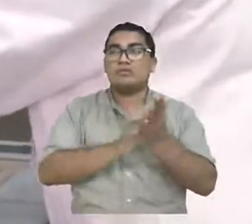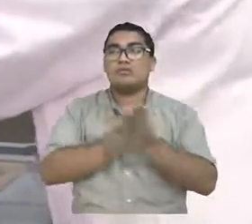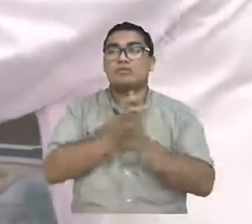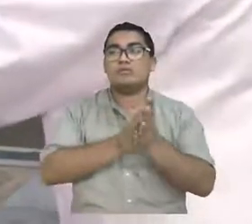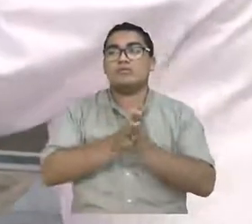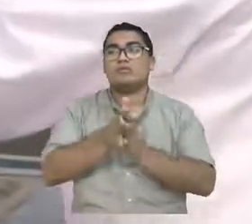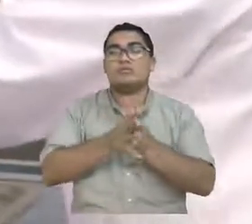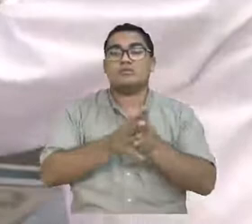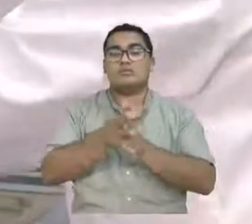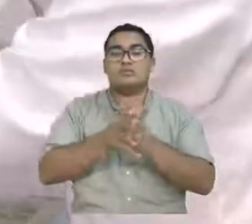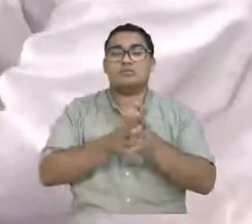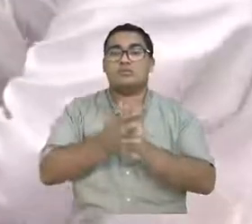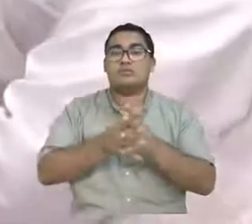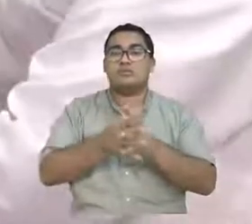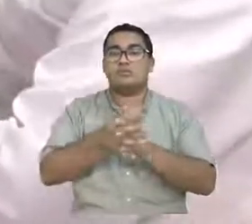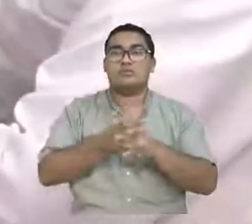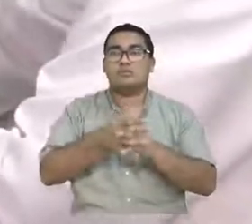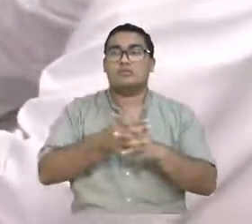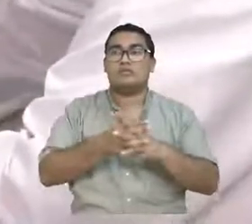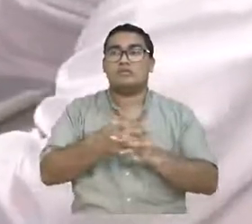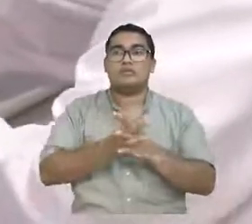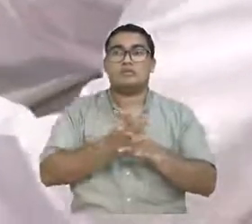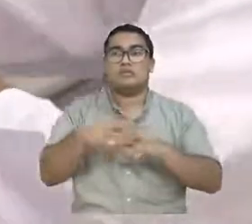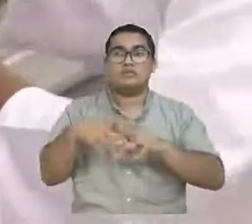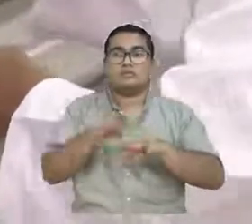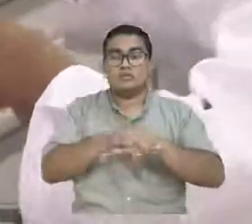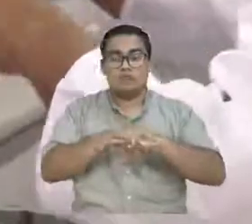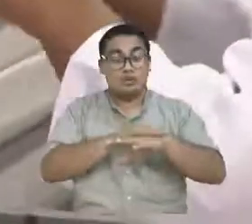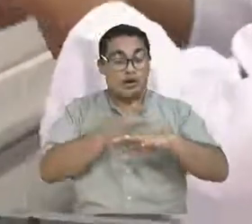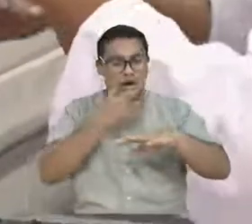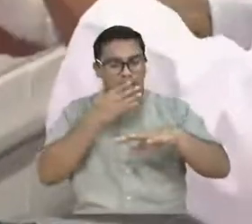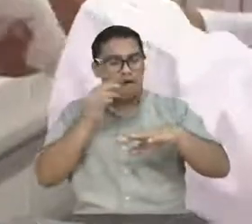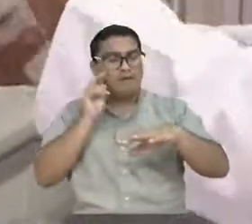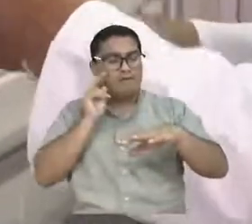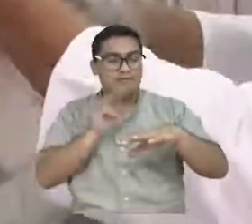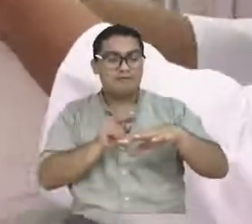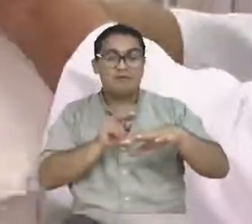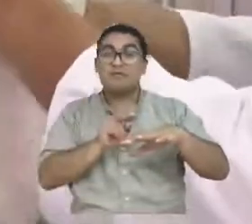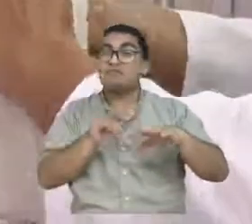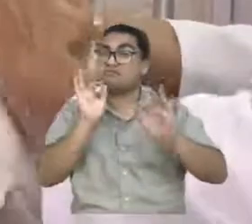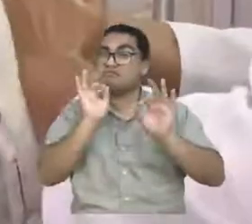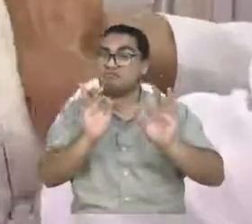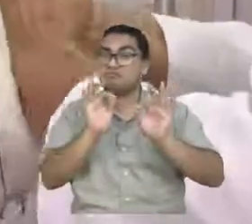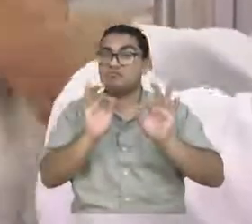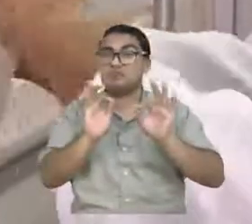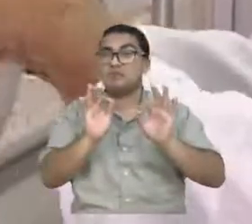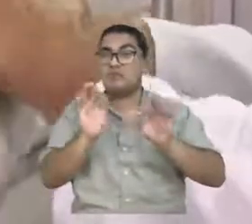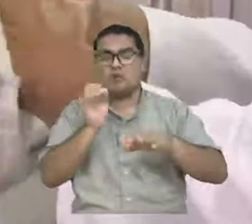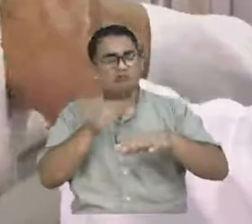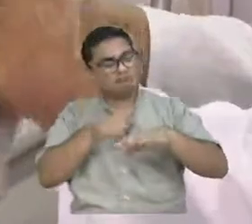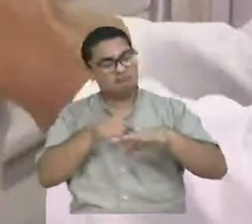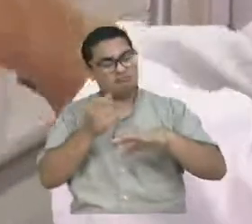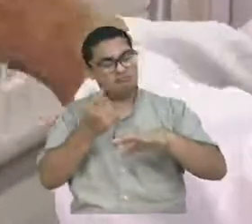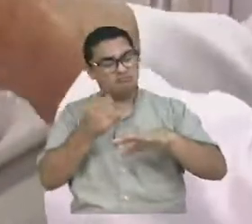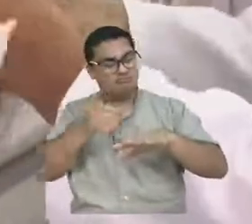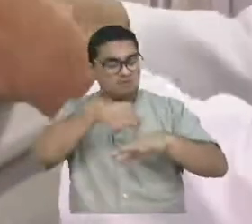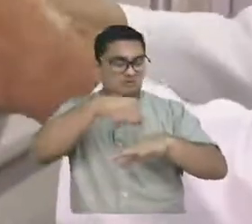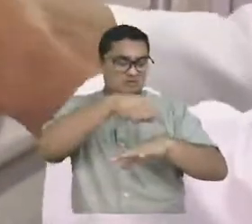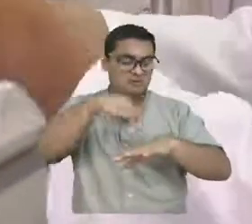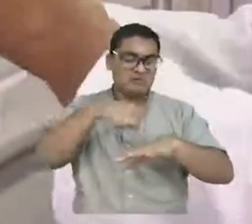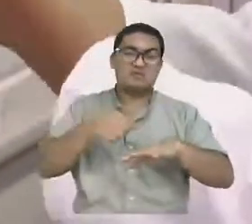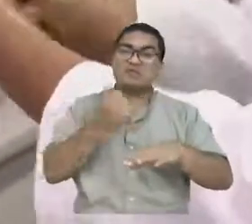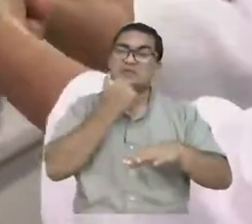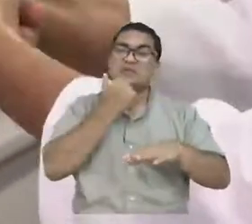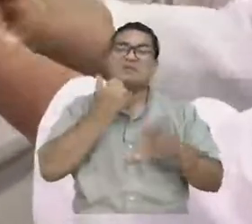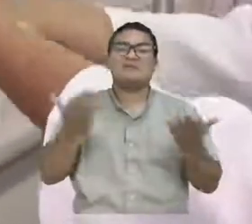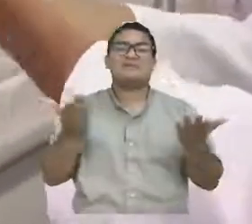qué zona dejamos teñida y qué no. Y así nos damos cuenta si estamos haciendo el correcto uso del lavado de manos. Antes de ir a dormir